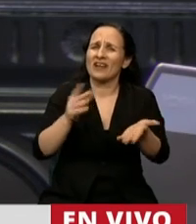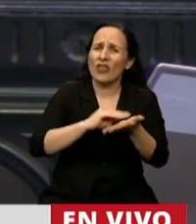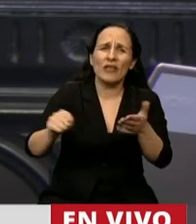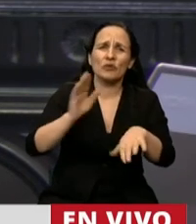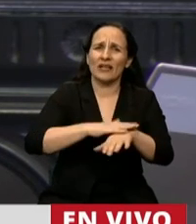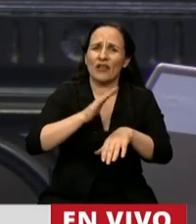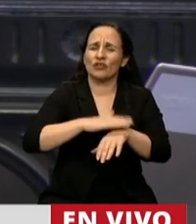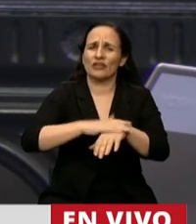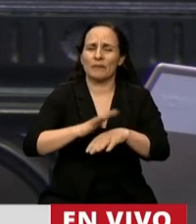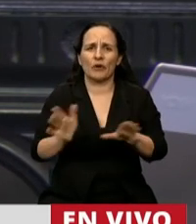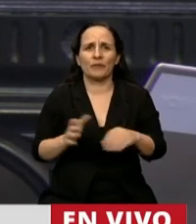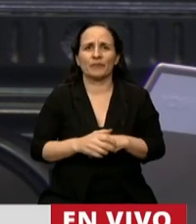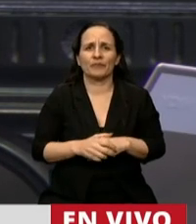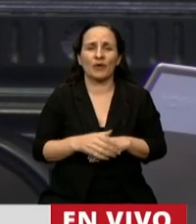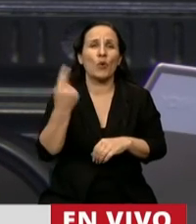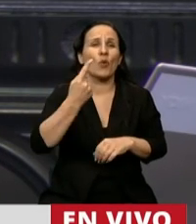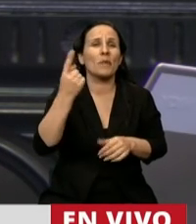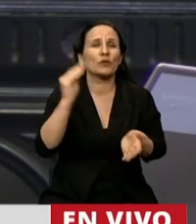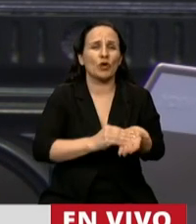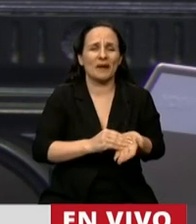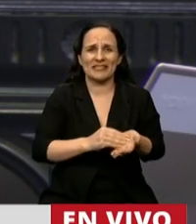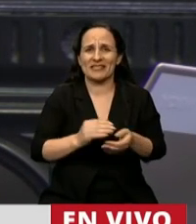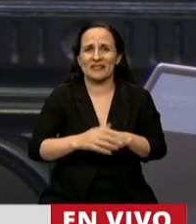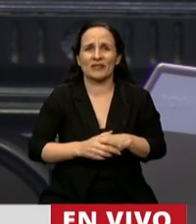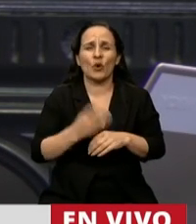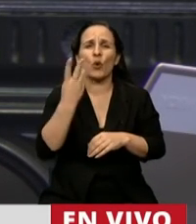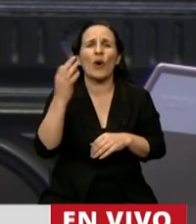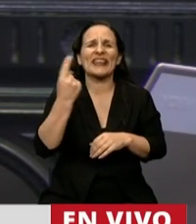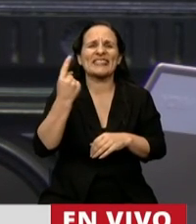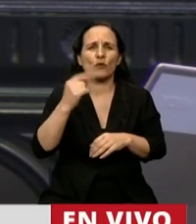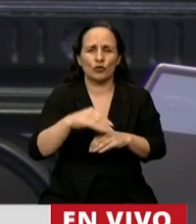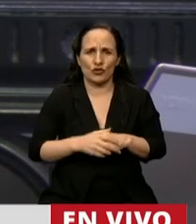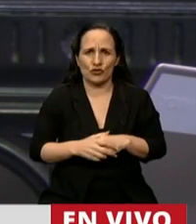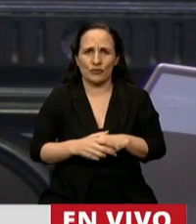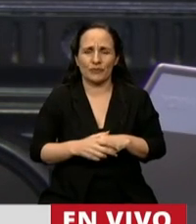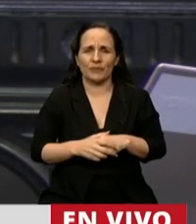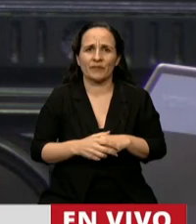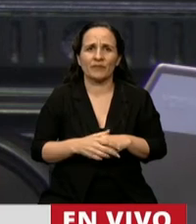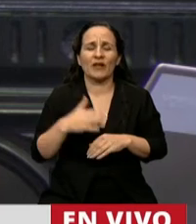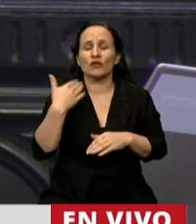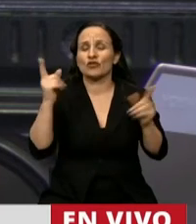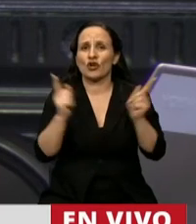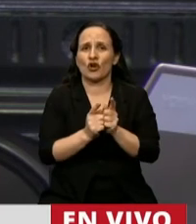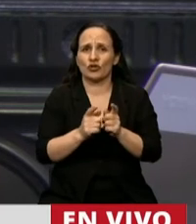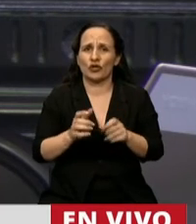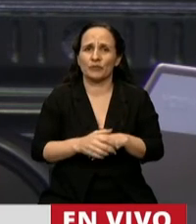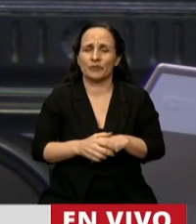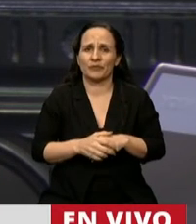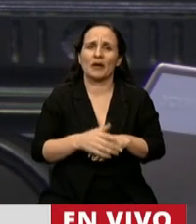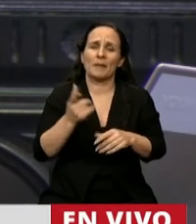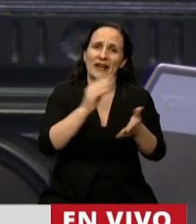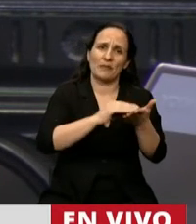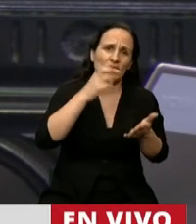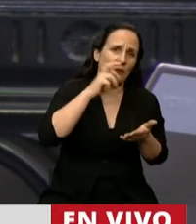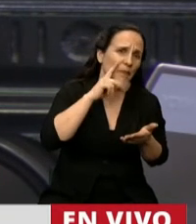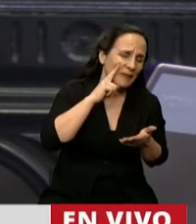totalmente superada. Su tiempo. ¿Me dejo un minuto más? Le dejo 40 segundos más. Bueno, para hacer entonces justa. Se la voy a hacer corta. Y que el diputado Petri o la